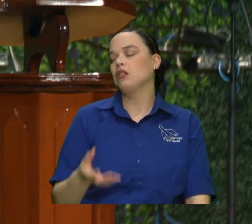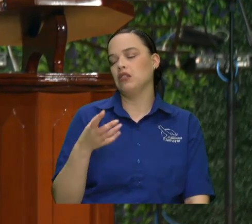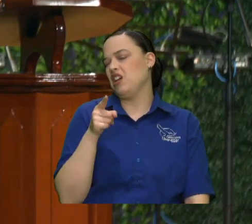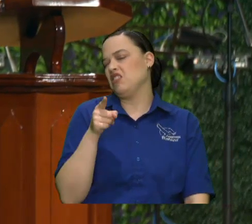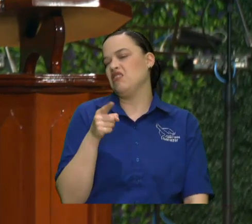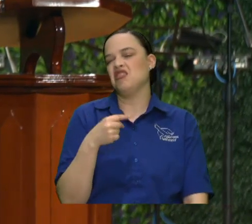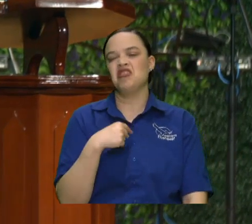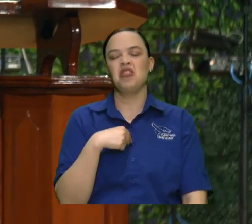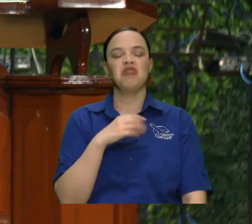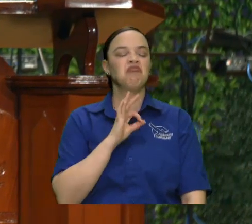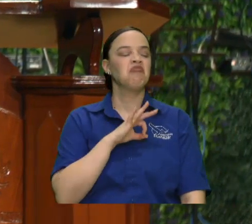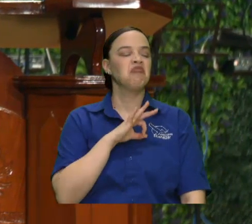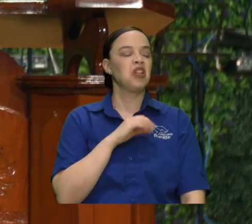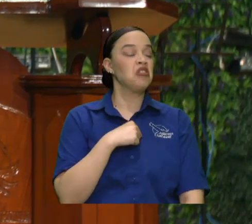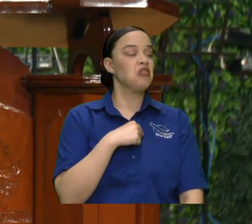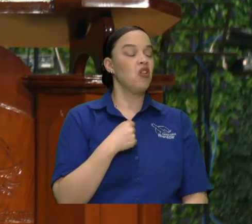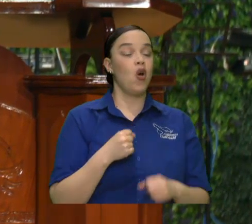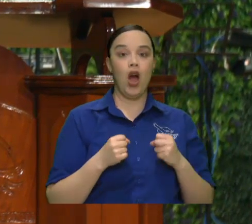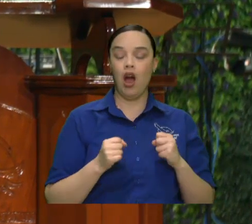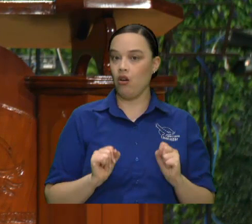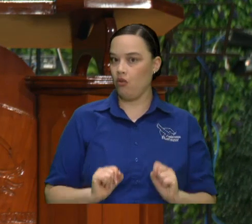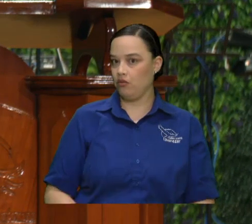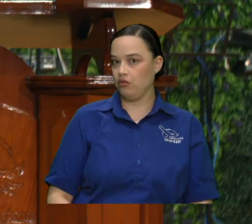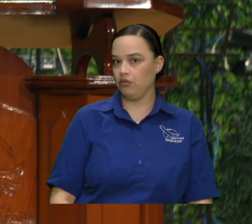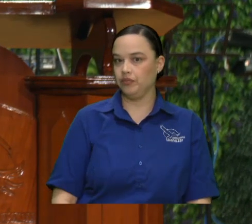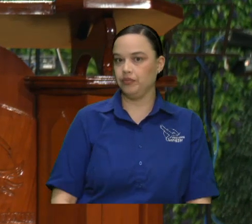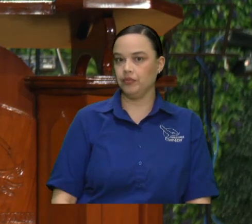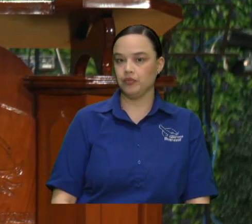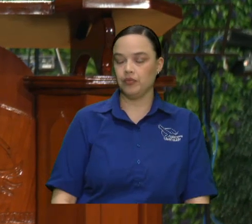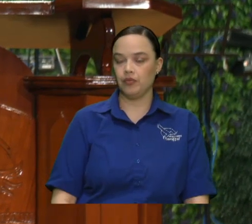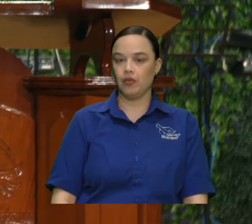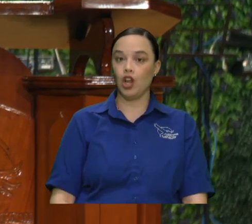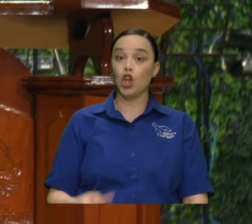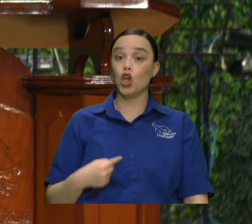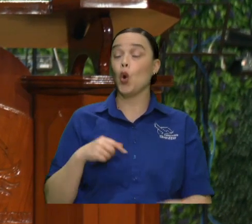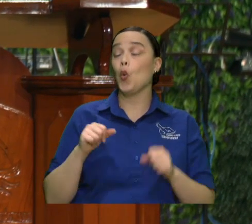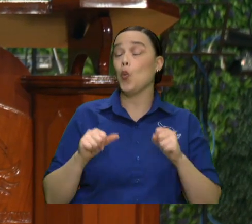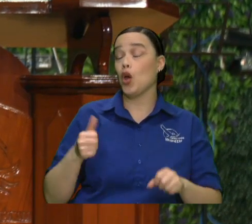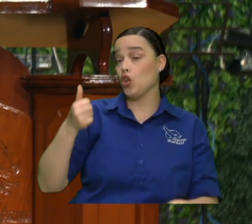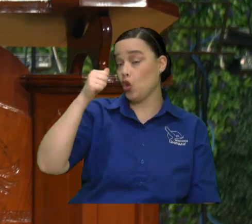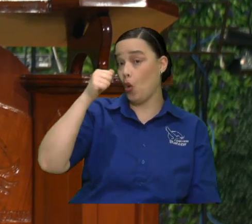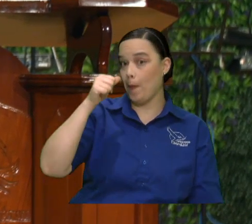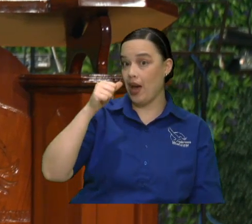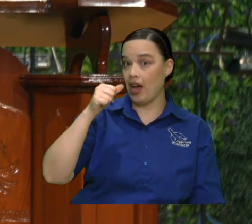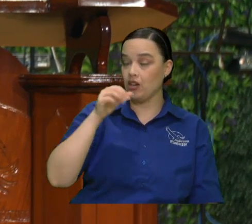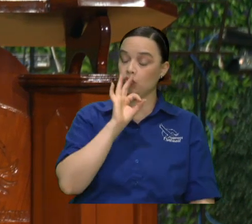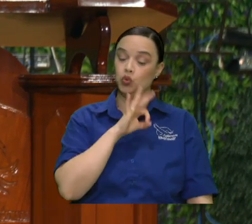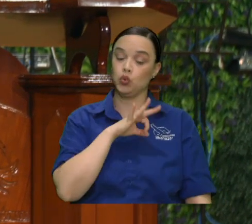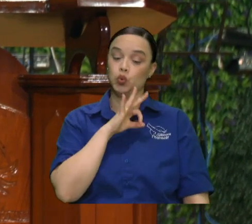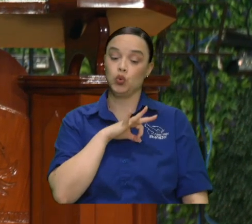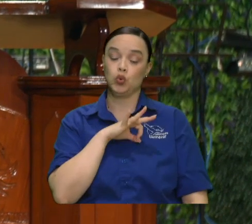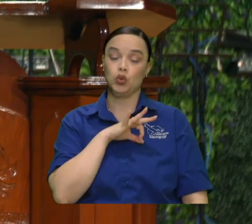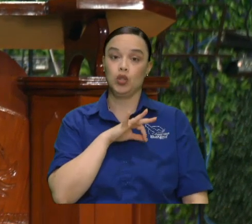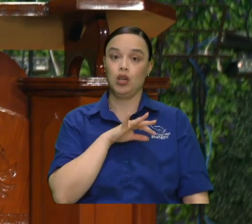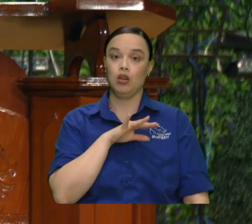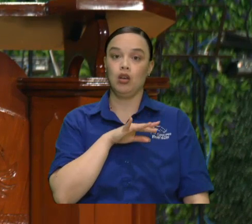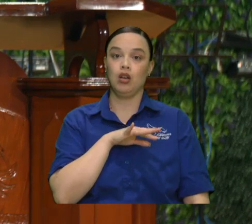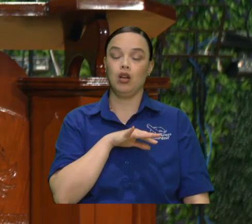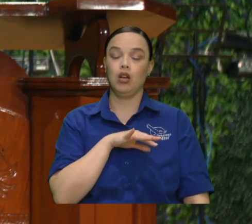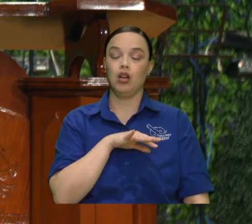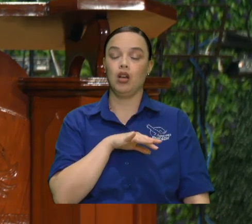socialmente lo hago no escuchar a ustedes pero yo puedo tomar socialmente una copita aquí una copita ya